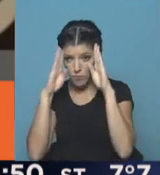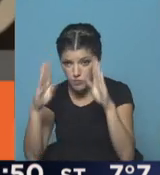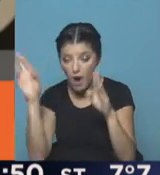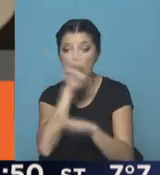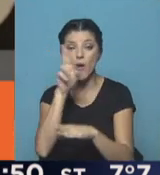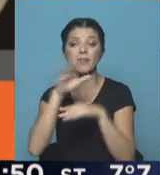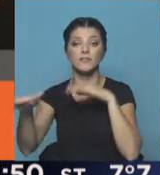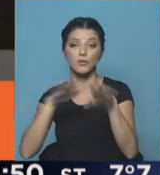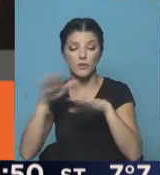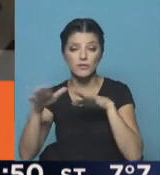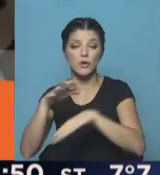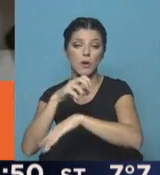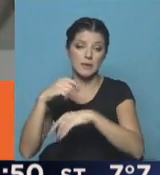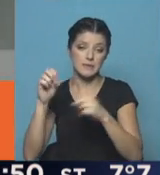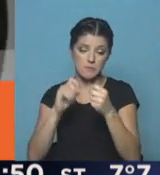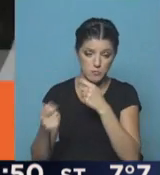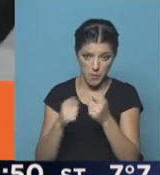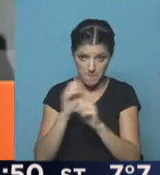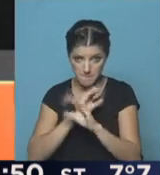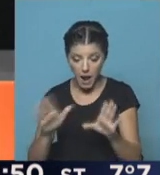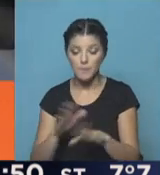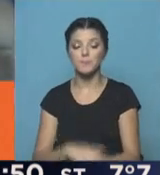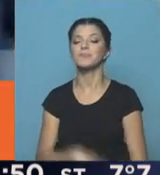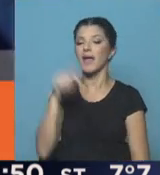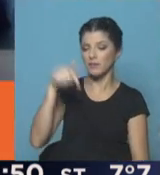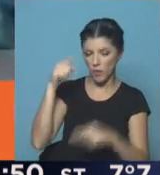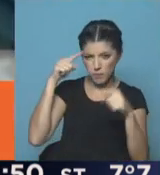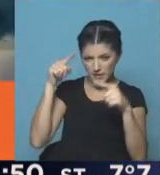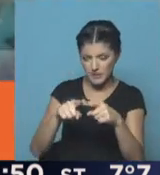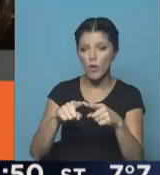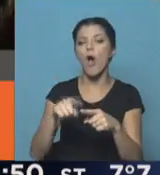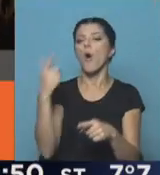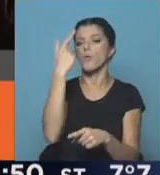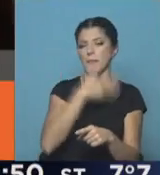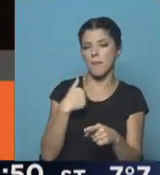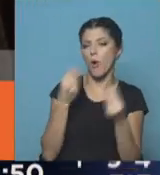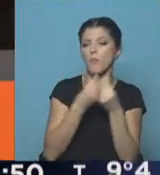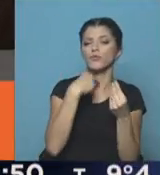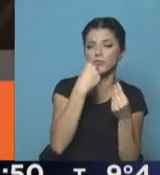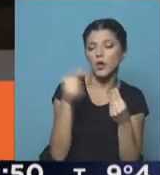en situación de vulnerabilidad. La iniciativa prioriza a madres de familias numerosas con